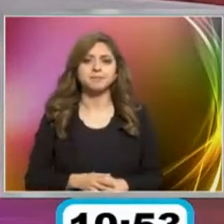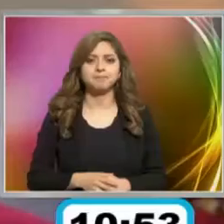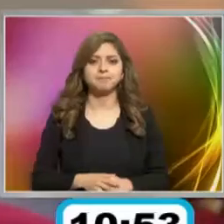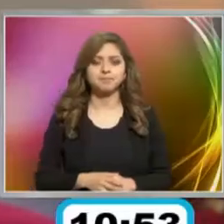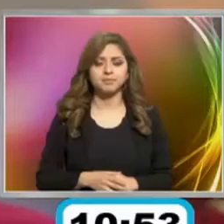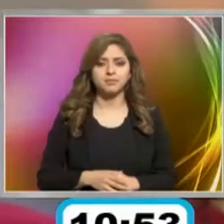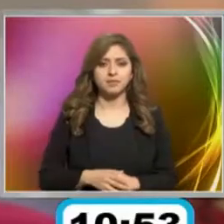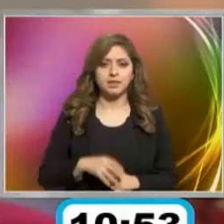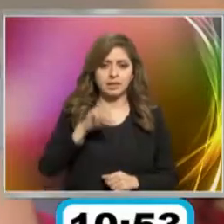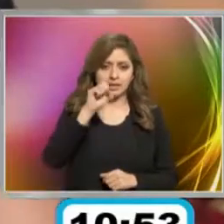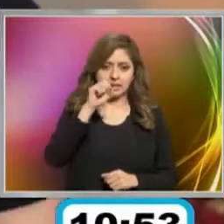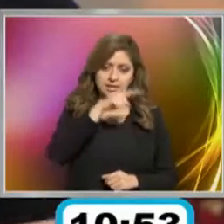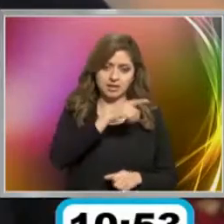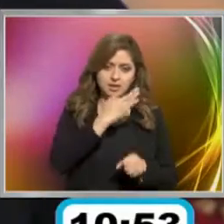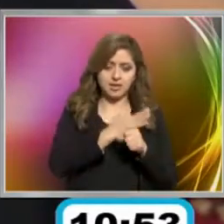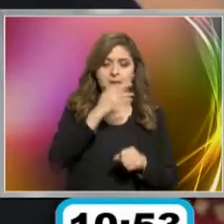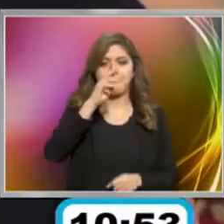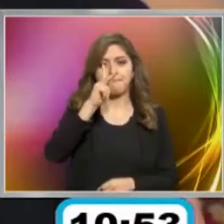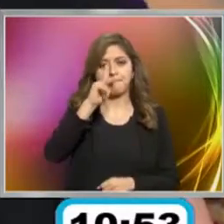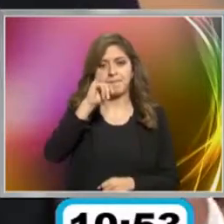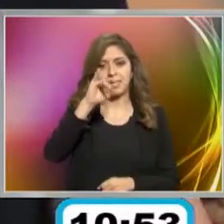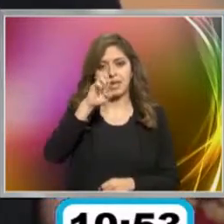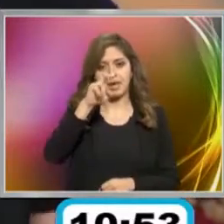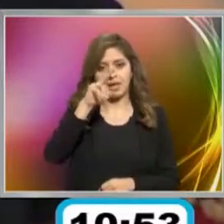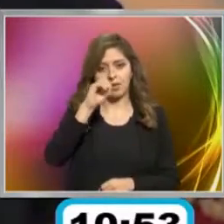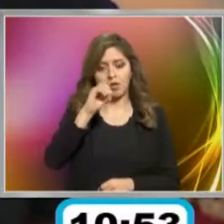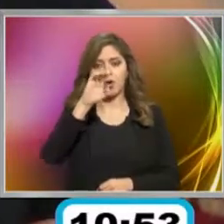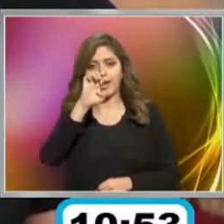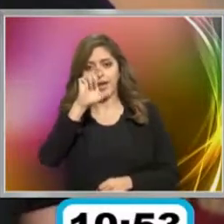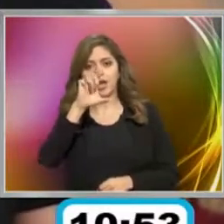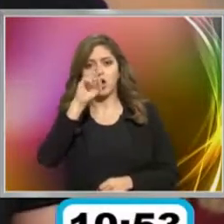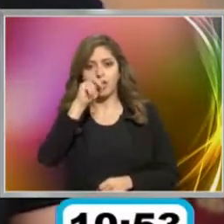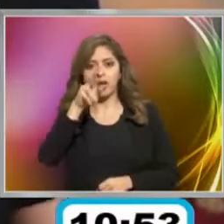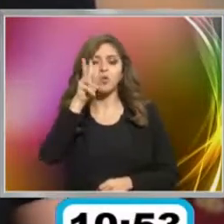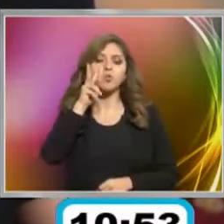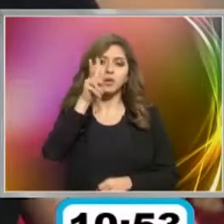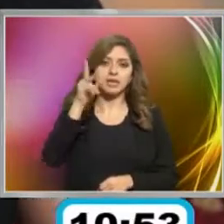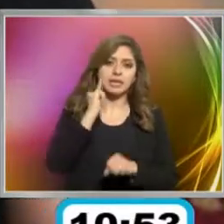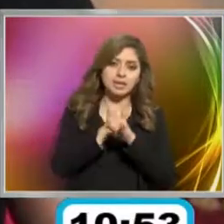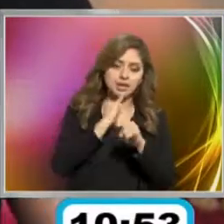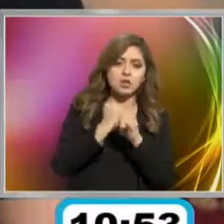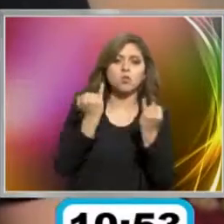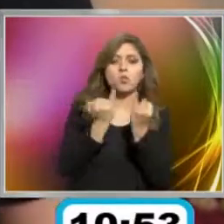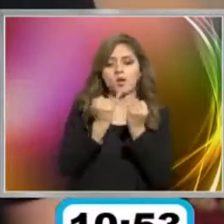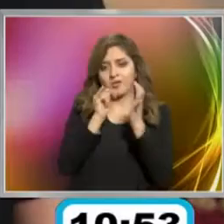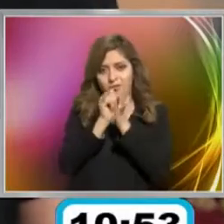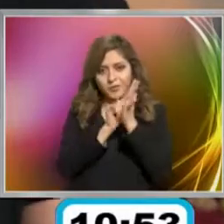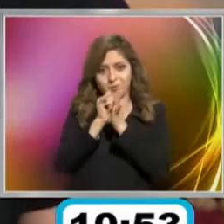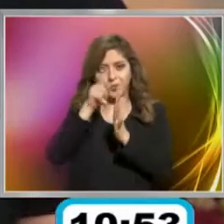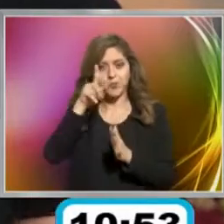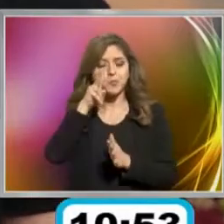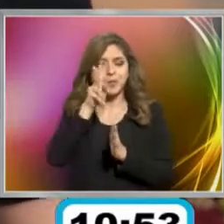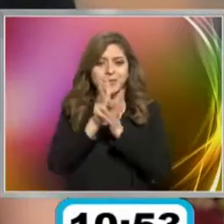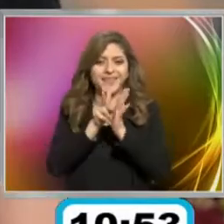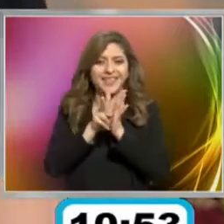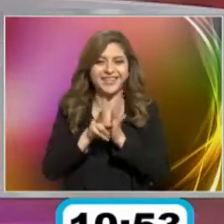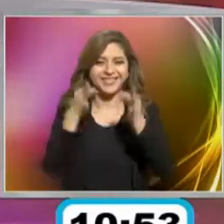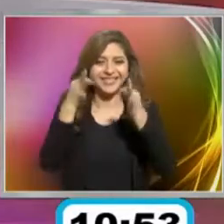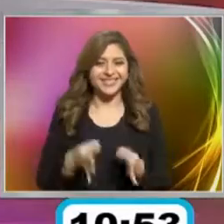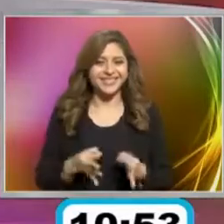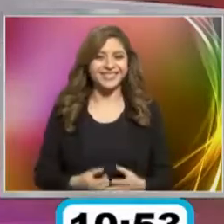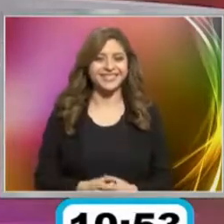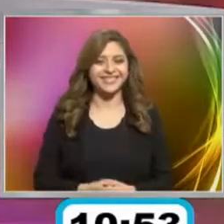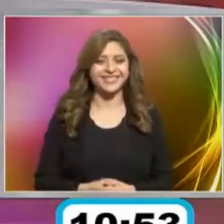este EP que sacamos, que es Pierdo el Control, que también pueden checar ya en redes sociales, en YouTube. Y pues bueno, ahí para que chequen el video oficial.